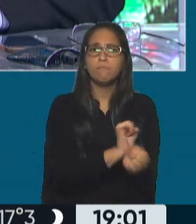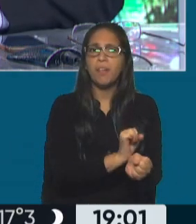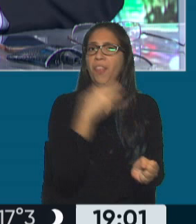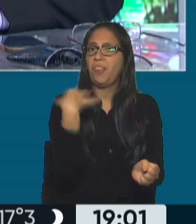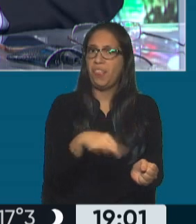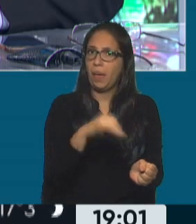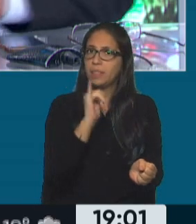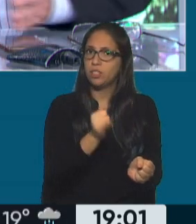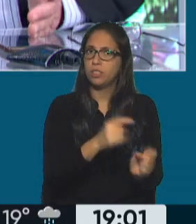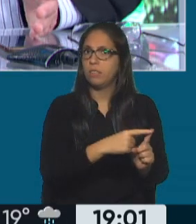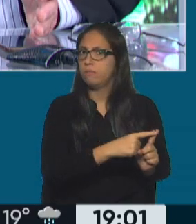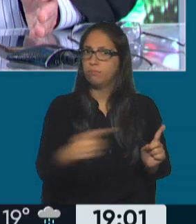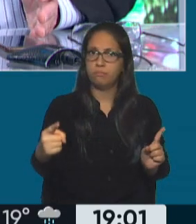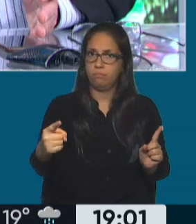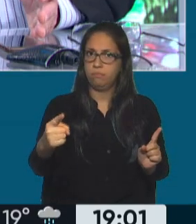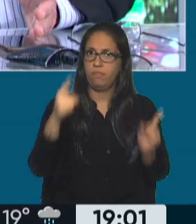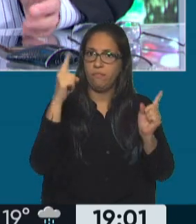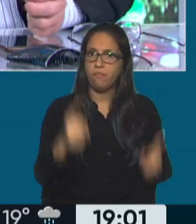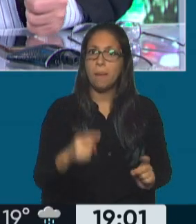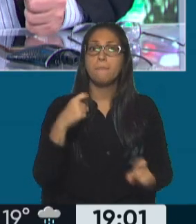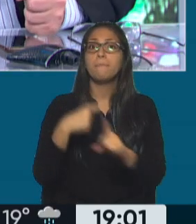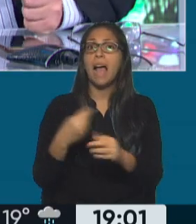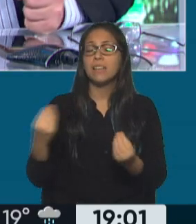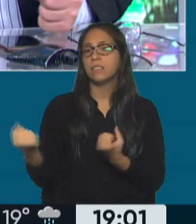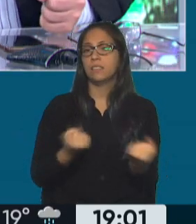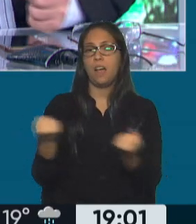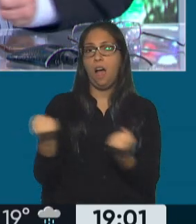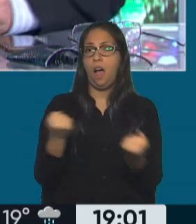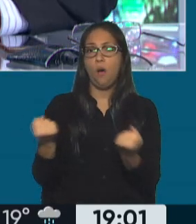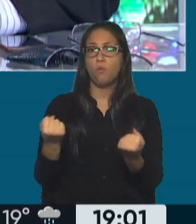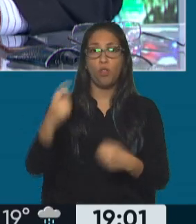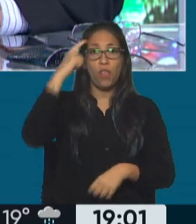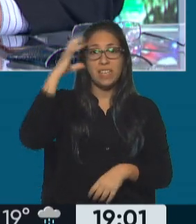efectivo y además una inhabilitación para conducir vehículos por diez años